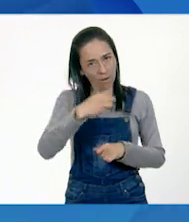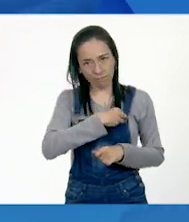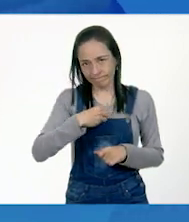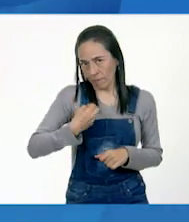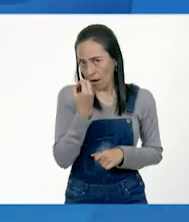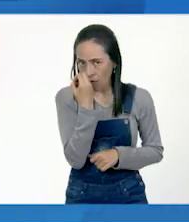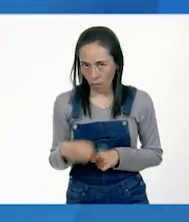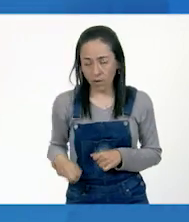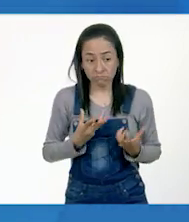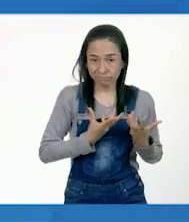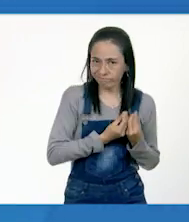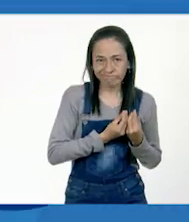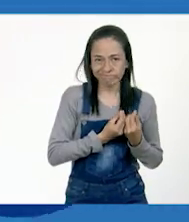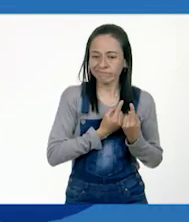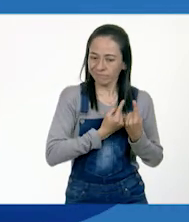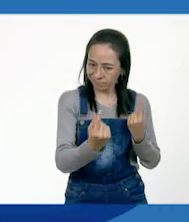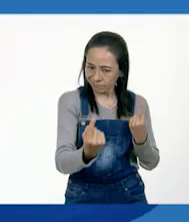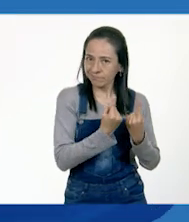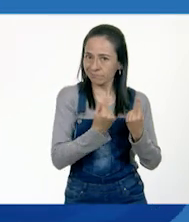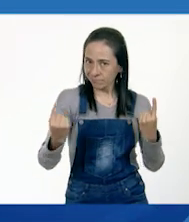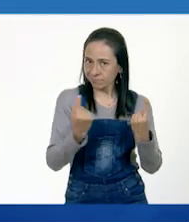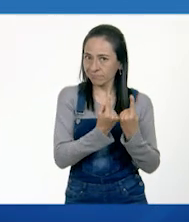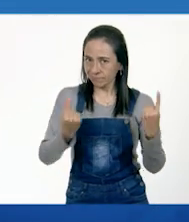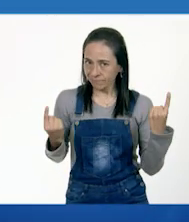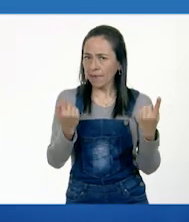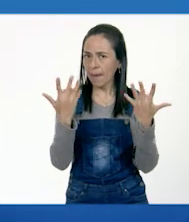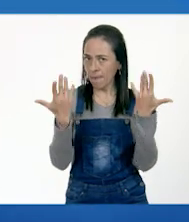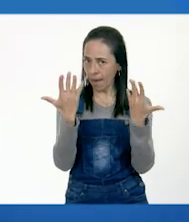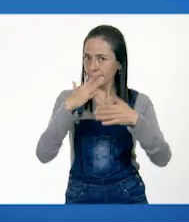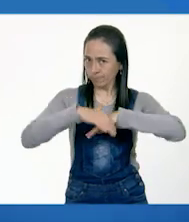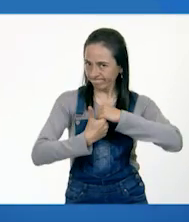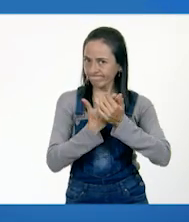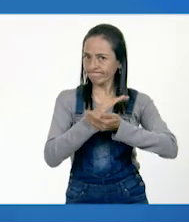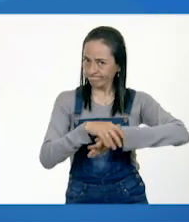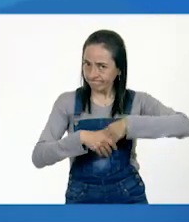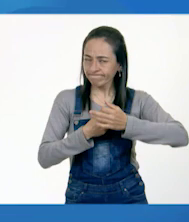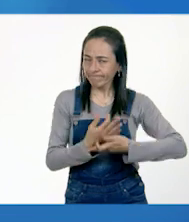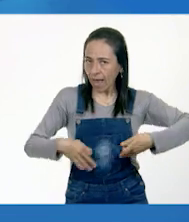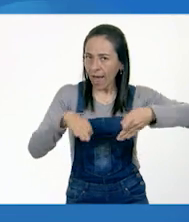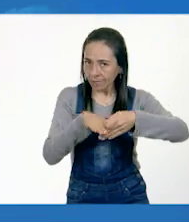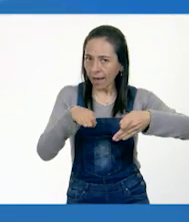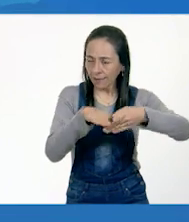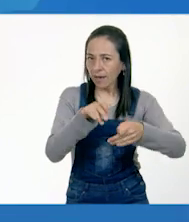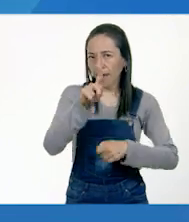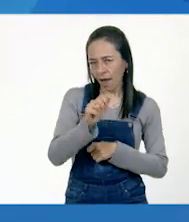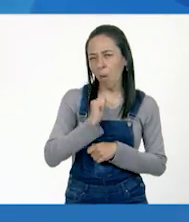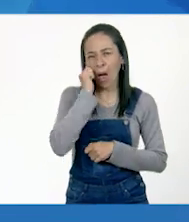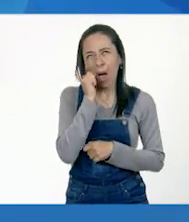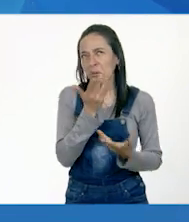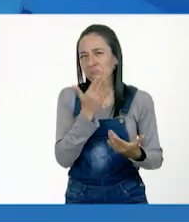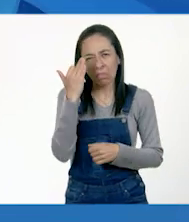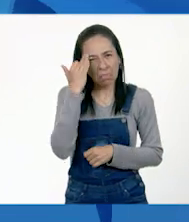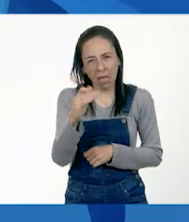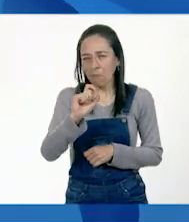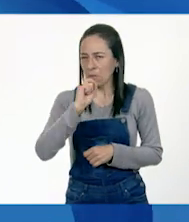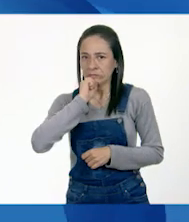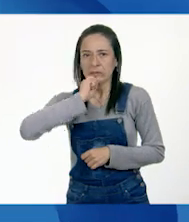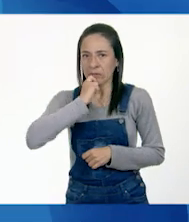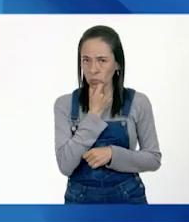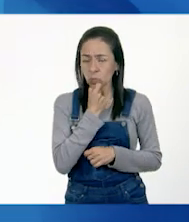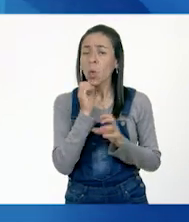distancia. Lávate las manos muy seguido con agua y jabón por lo menos durante 20 segundos. O